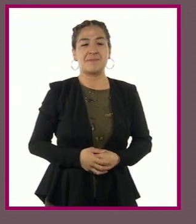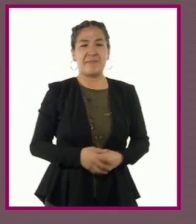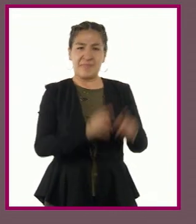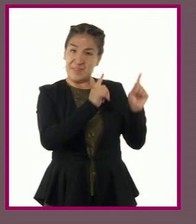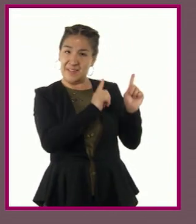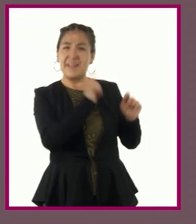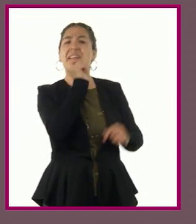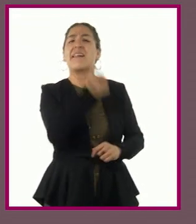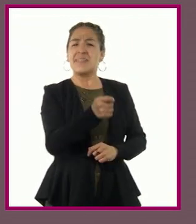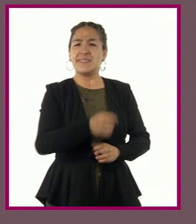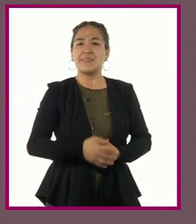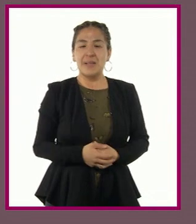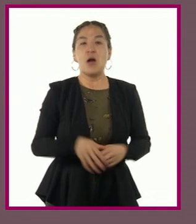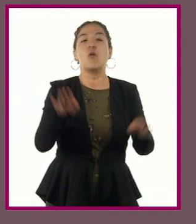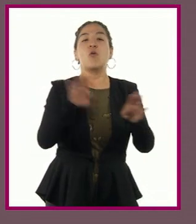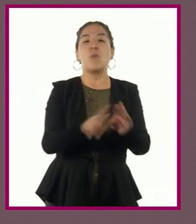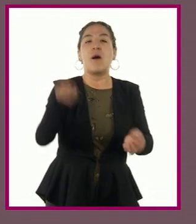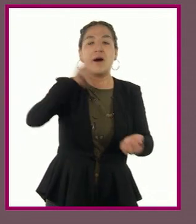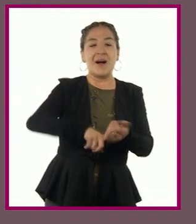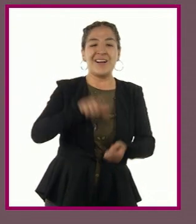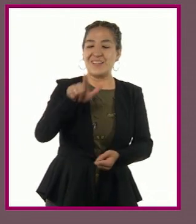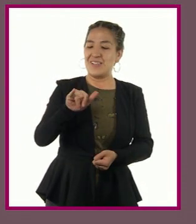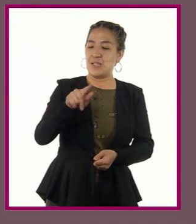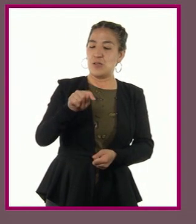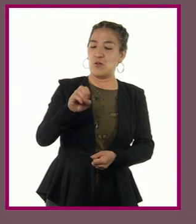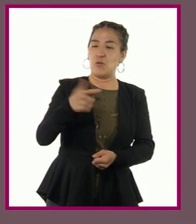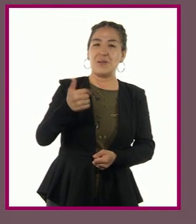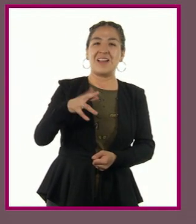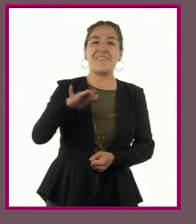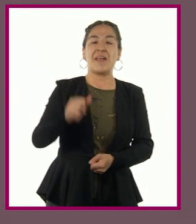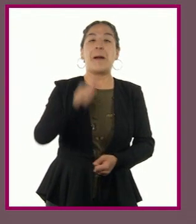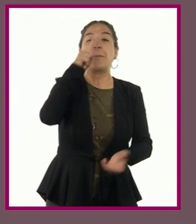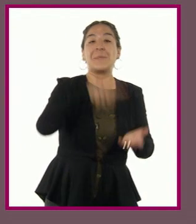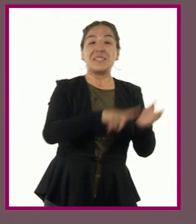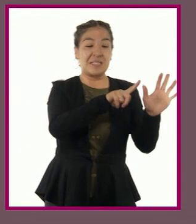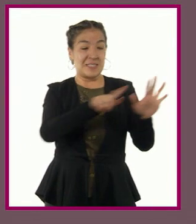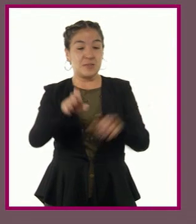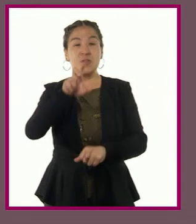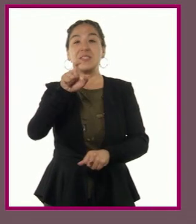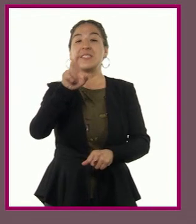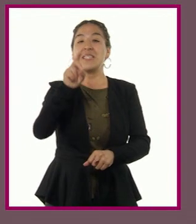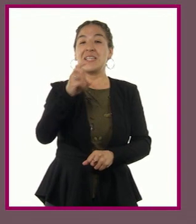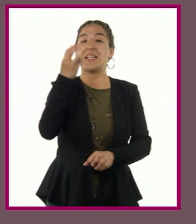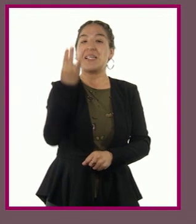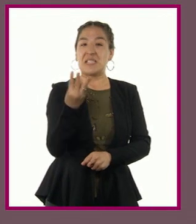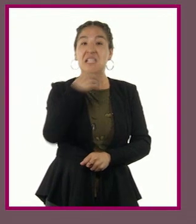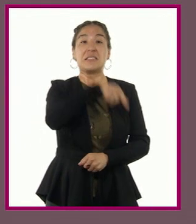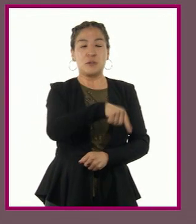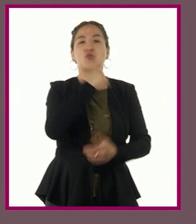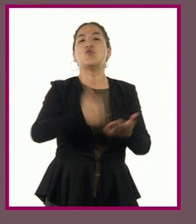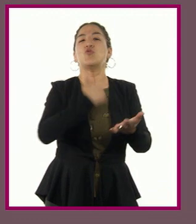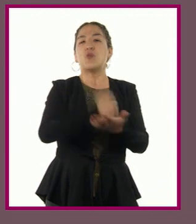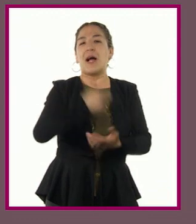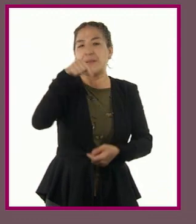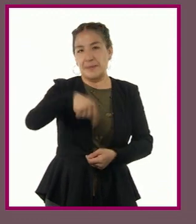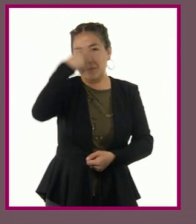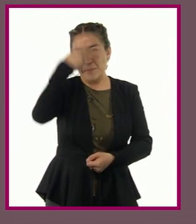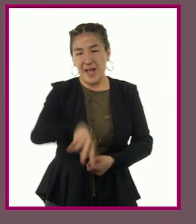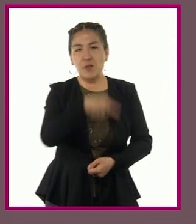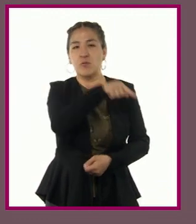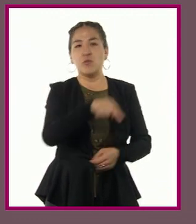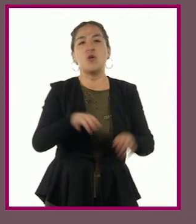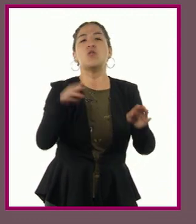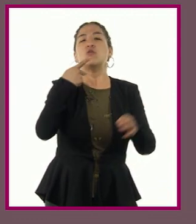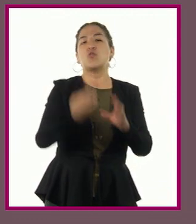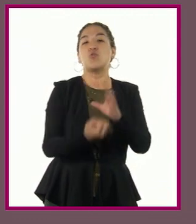Esta corresponde a una litografía de 1733, en donde se retrata la Ciudad de México, capital de la